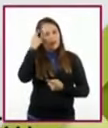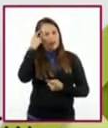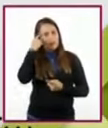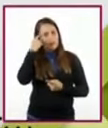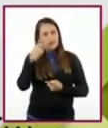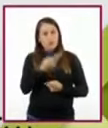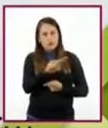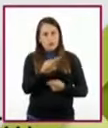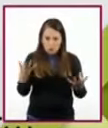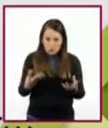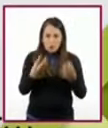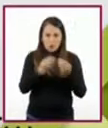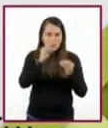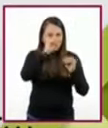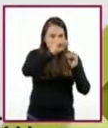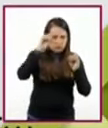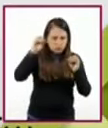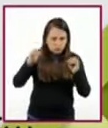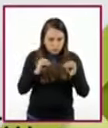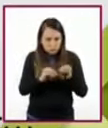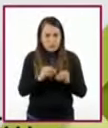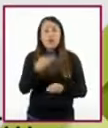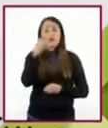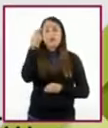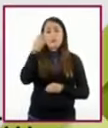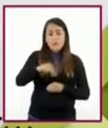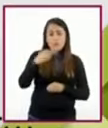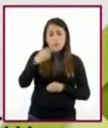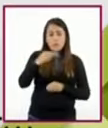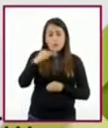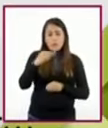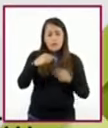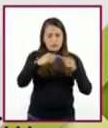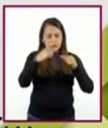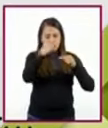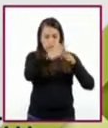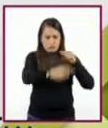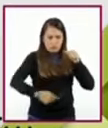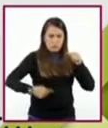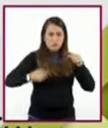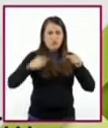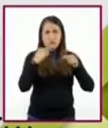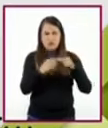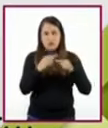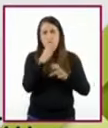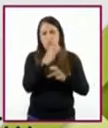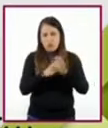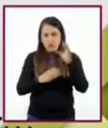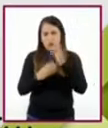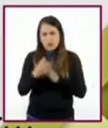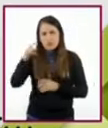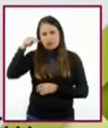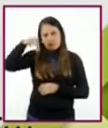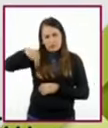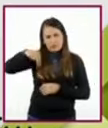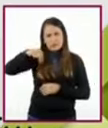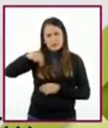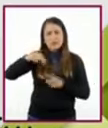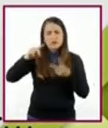¿Qué nombre recibe la circulación de los elementos como nitrógeno,